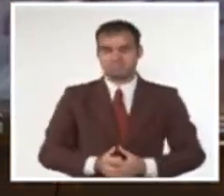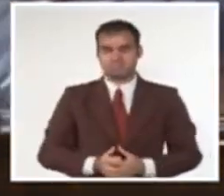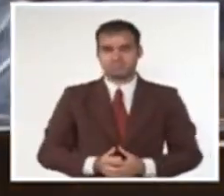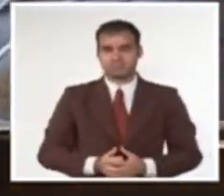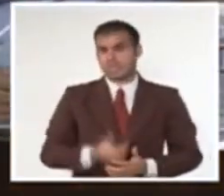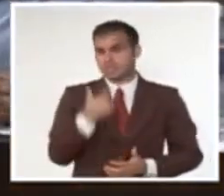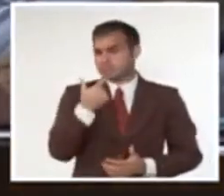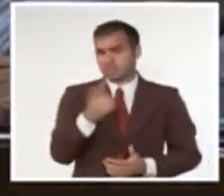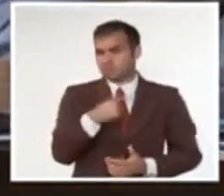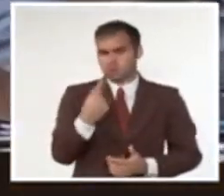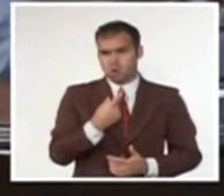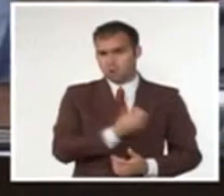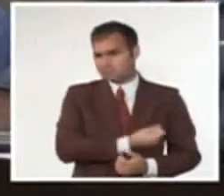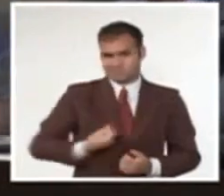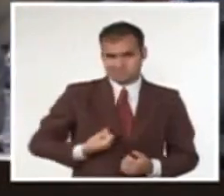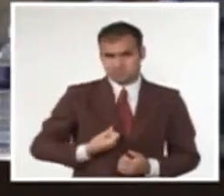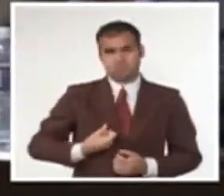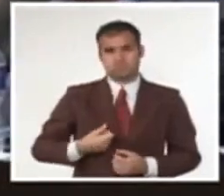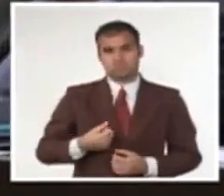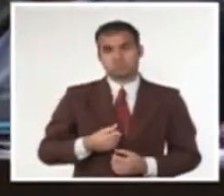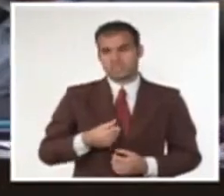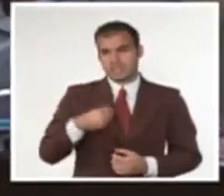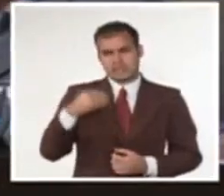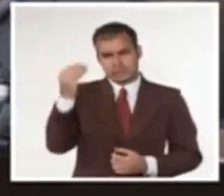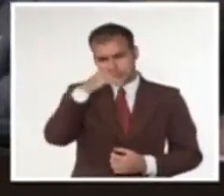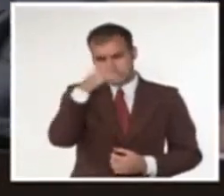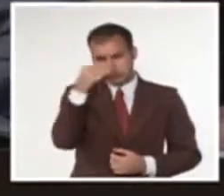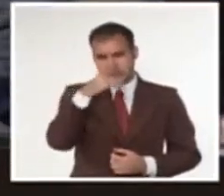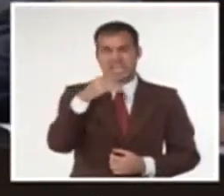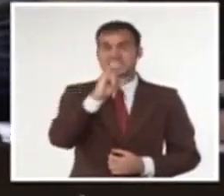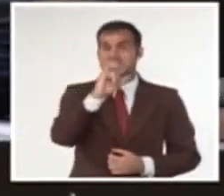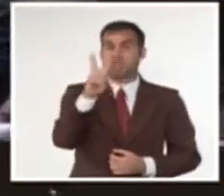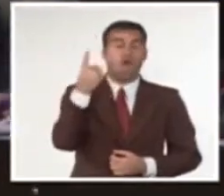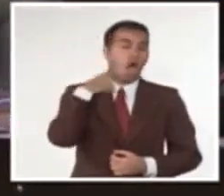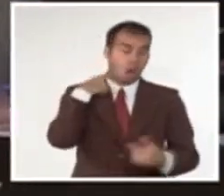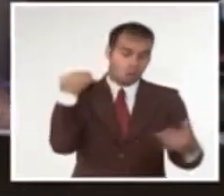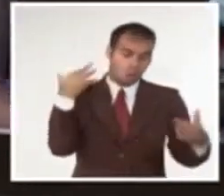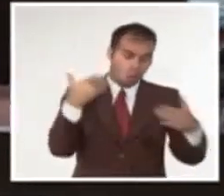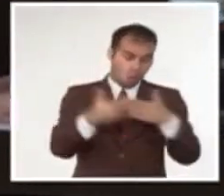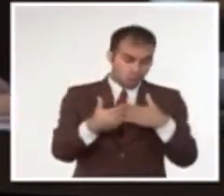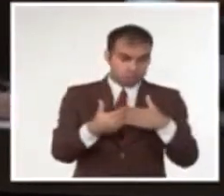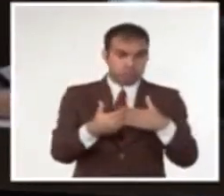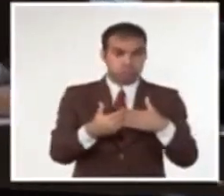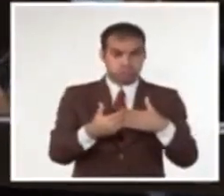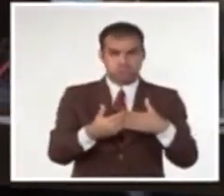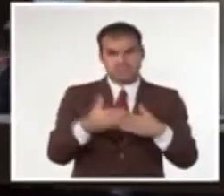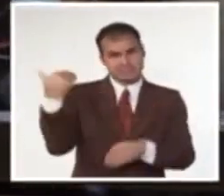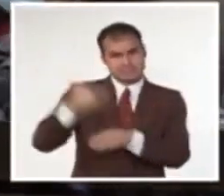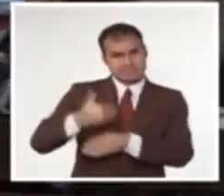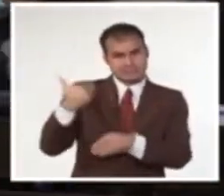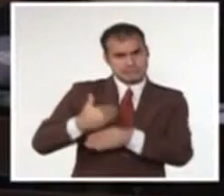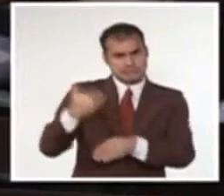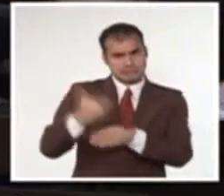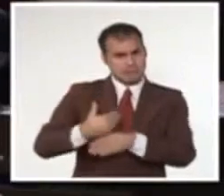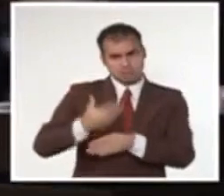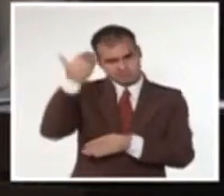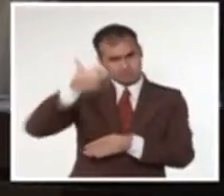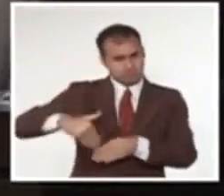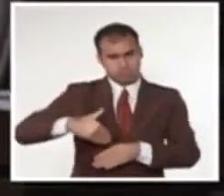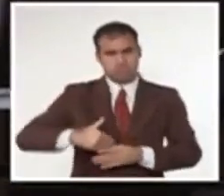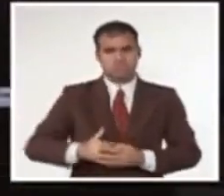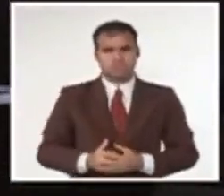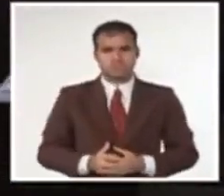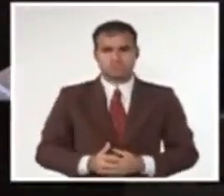soporta 62 años de bloqueo recrudecido en medio de una pandemia. Tampoco soporta esos golpes